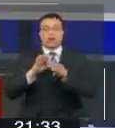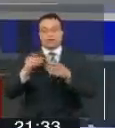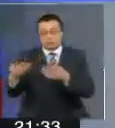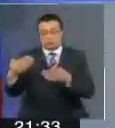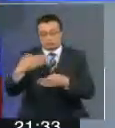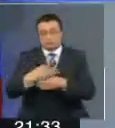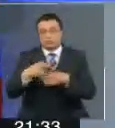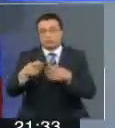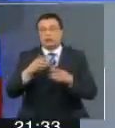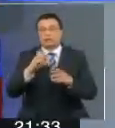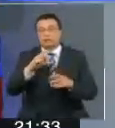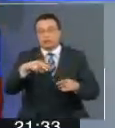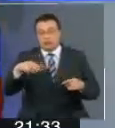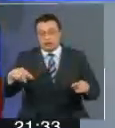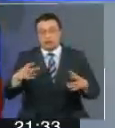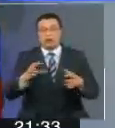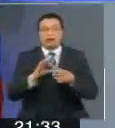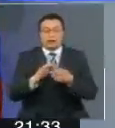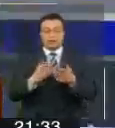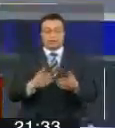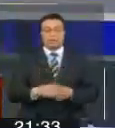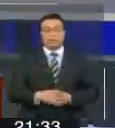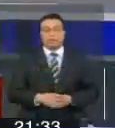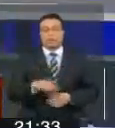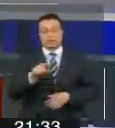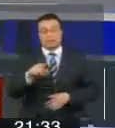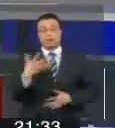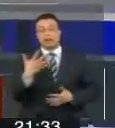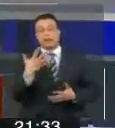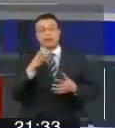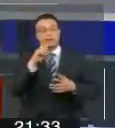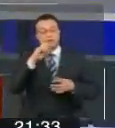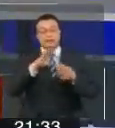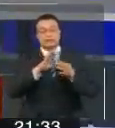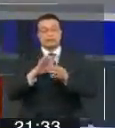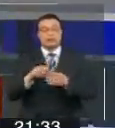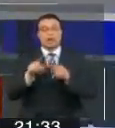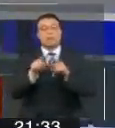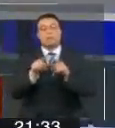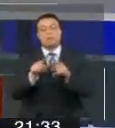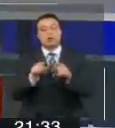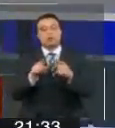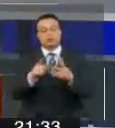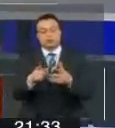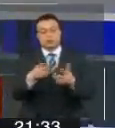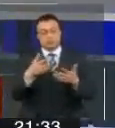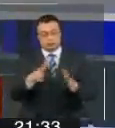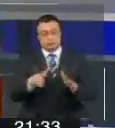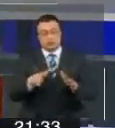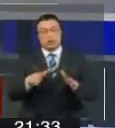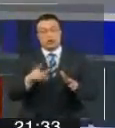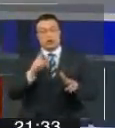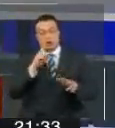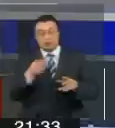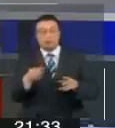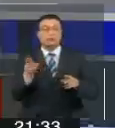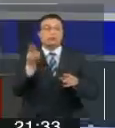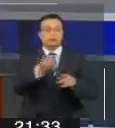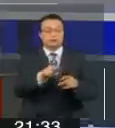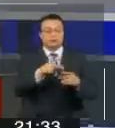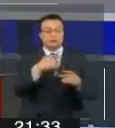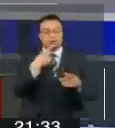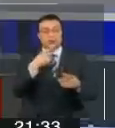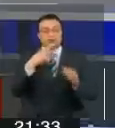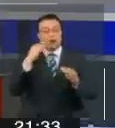CNN Prime. Buenas noches, gracias. Quisiera preguntarle qué significó para usted el estar en la reconstitución de escena